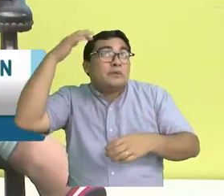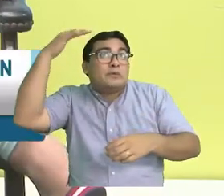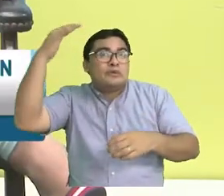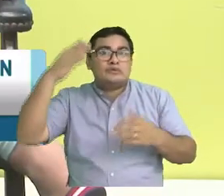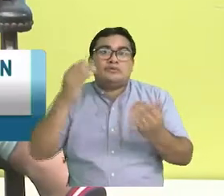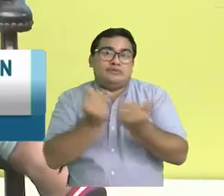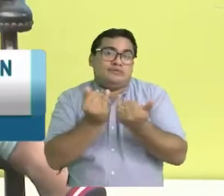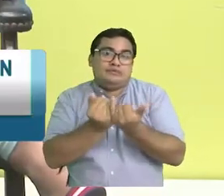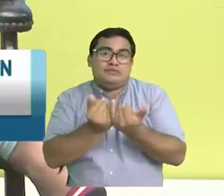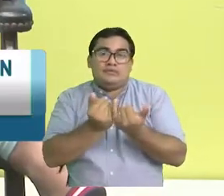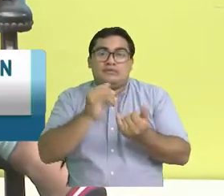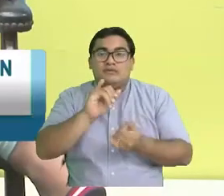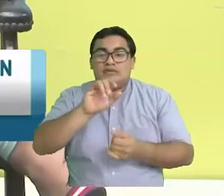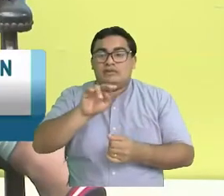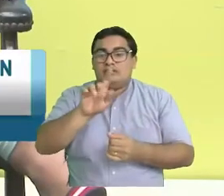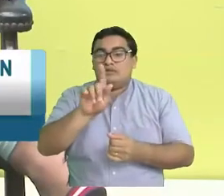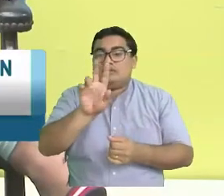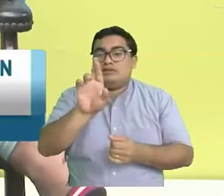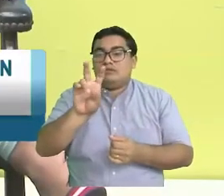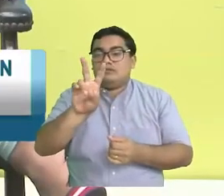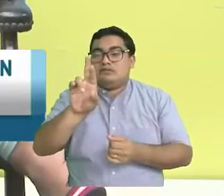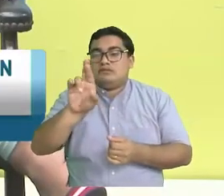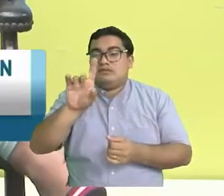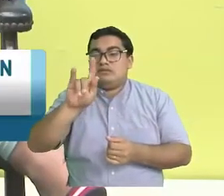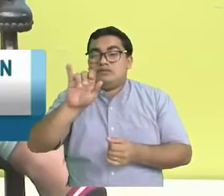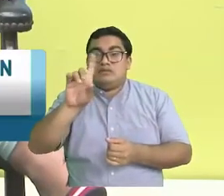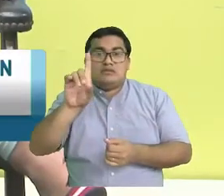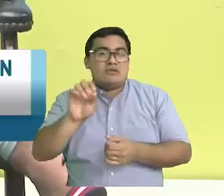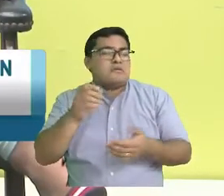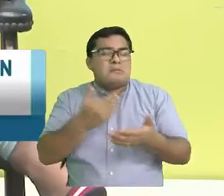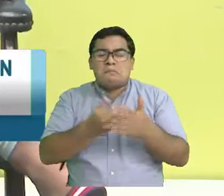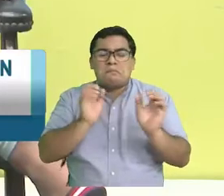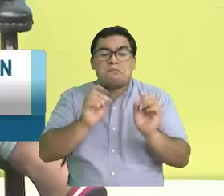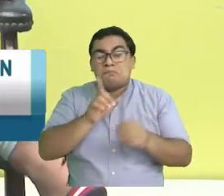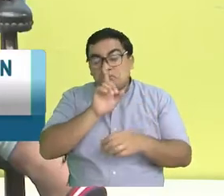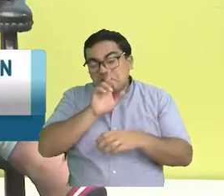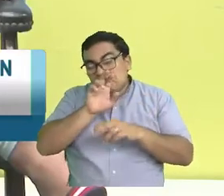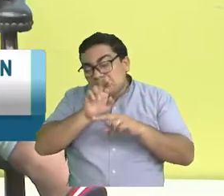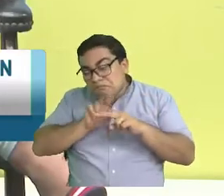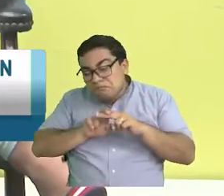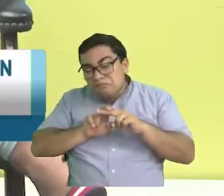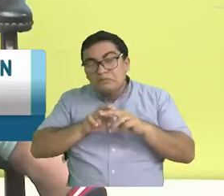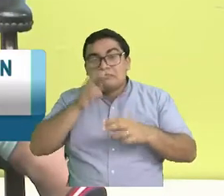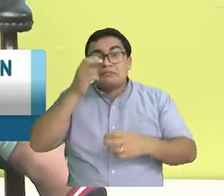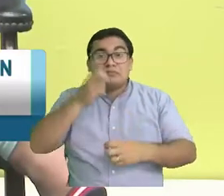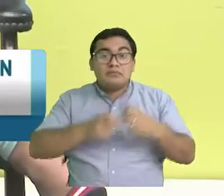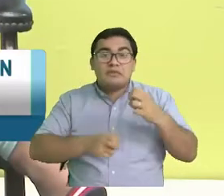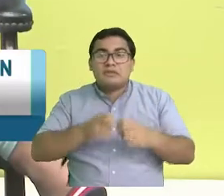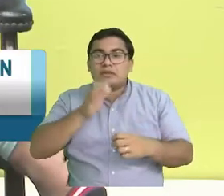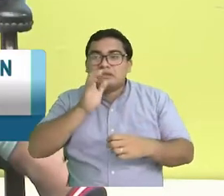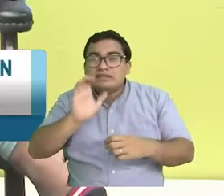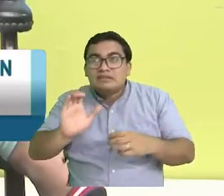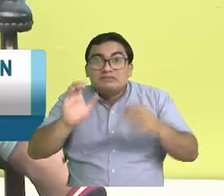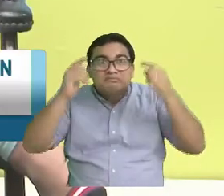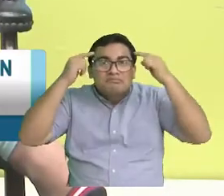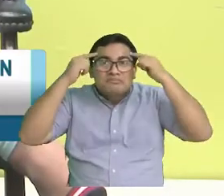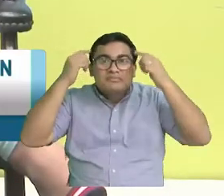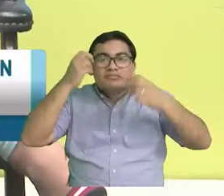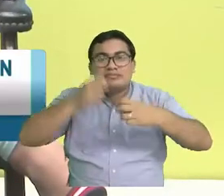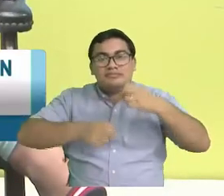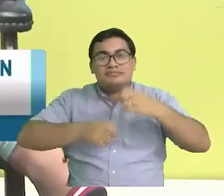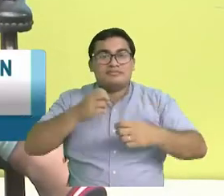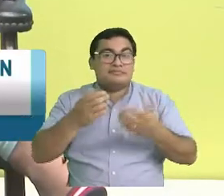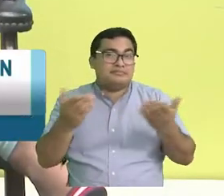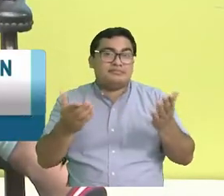ese es el tipo introvertido, ese es el tipo no hiperactivo de trastorno de déficit de atención. Son niños que tienen problemas para concentrarse en